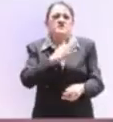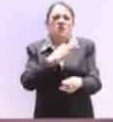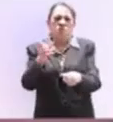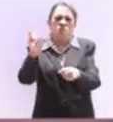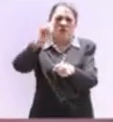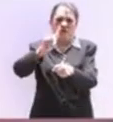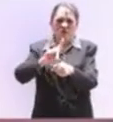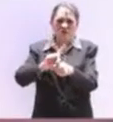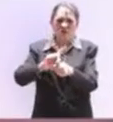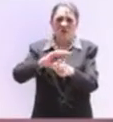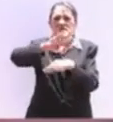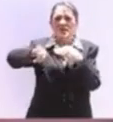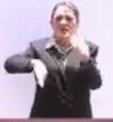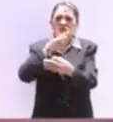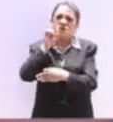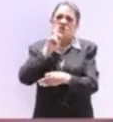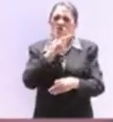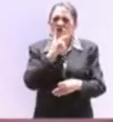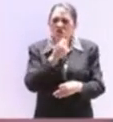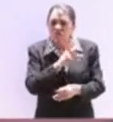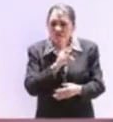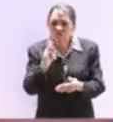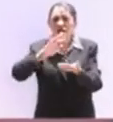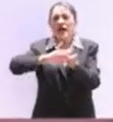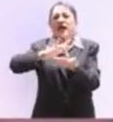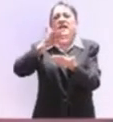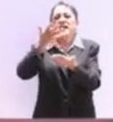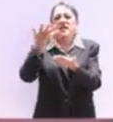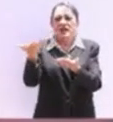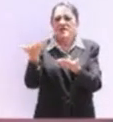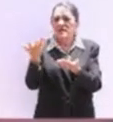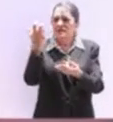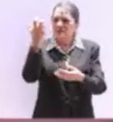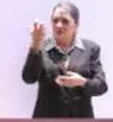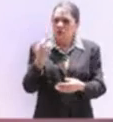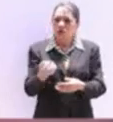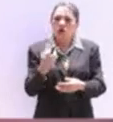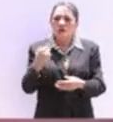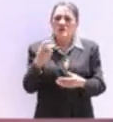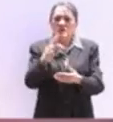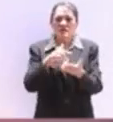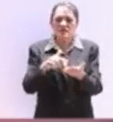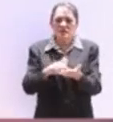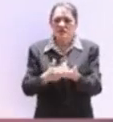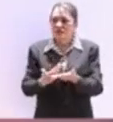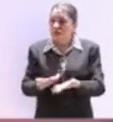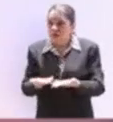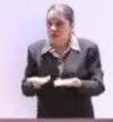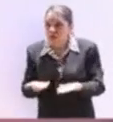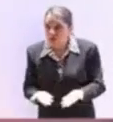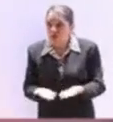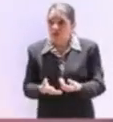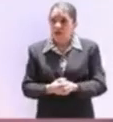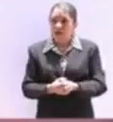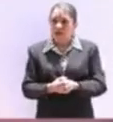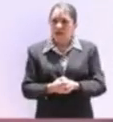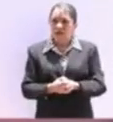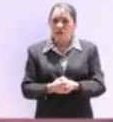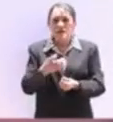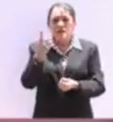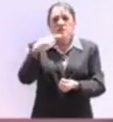A todas y a todos. Agradezco en primera instancia la recepción por parte del